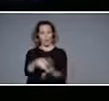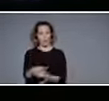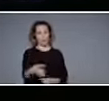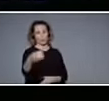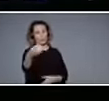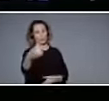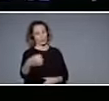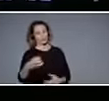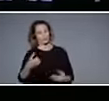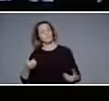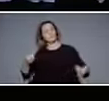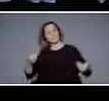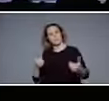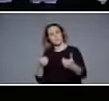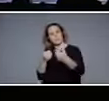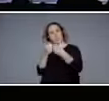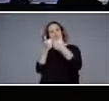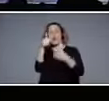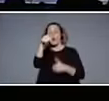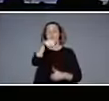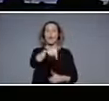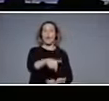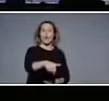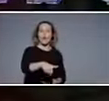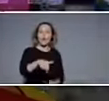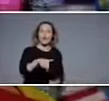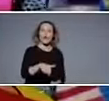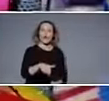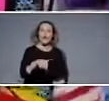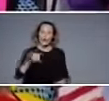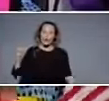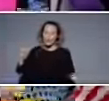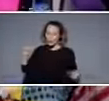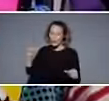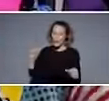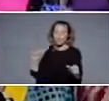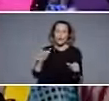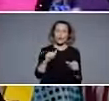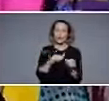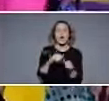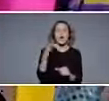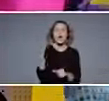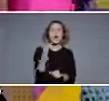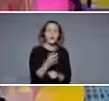jurado. Hoy daremos un repaso